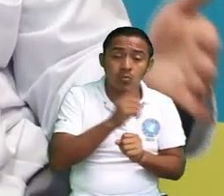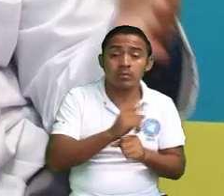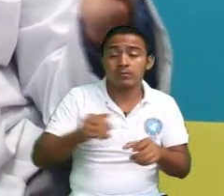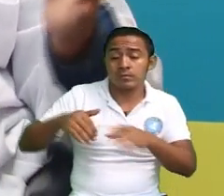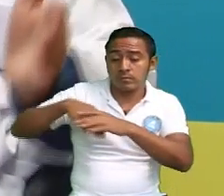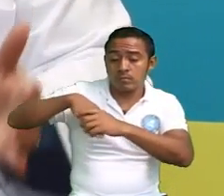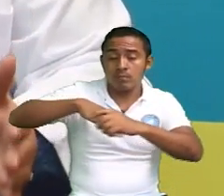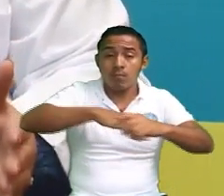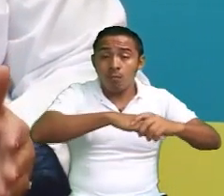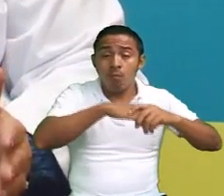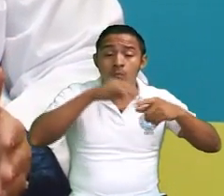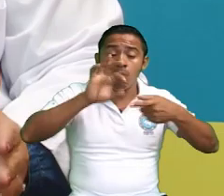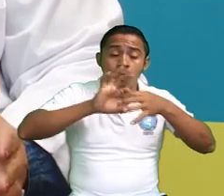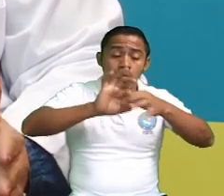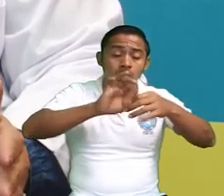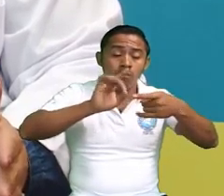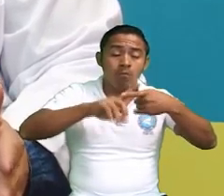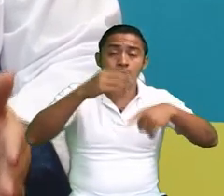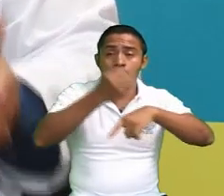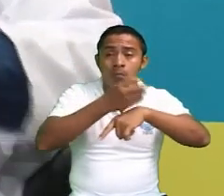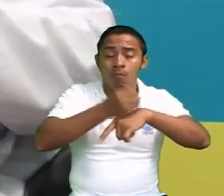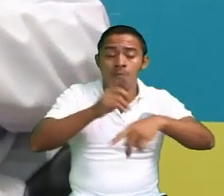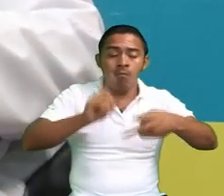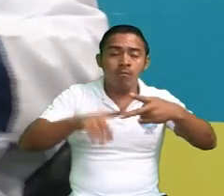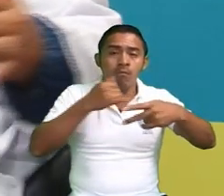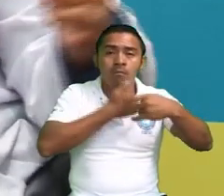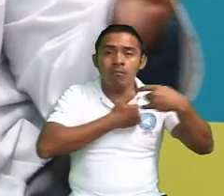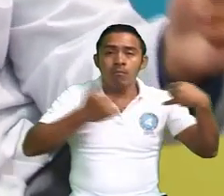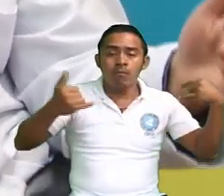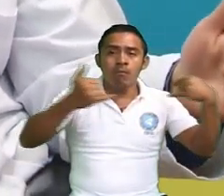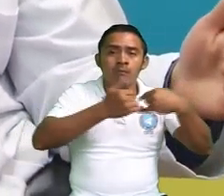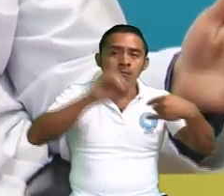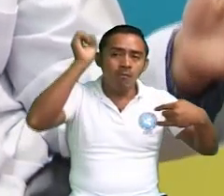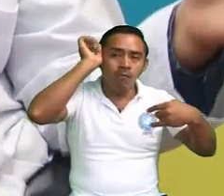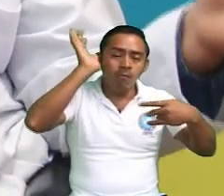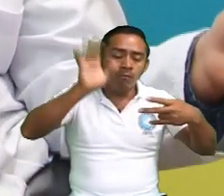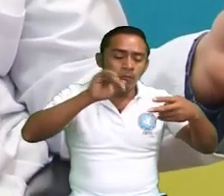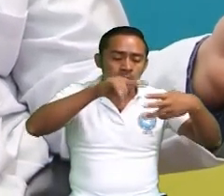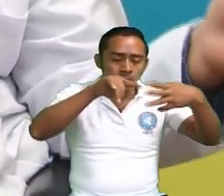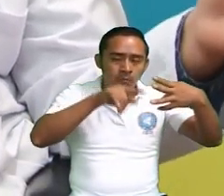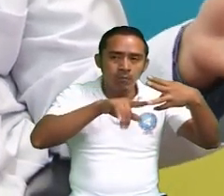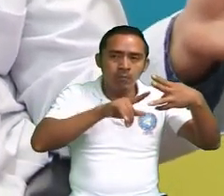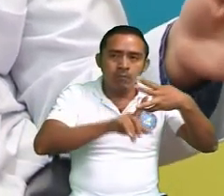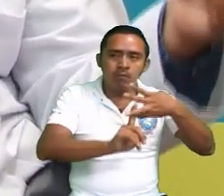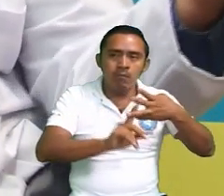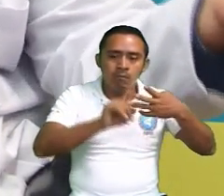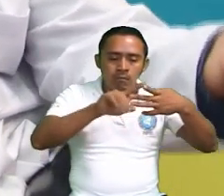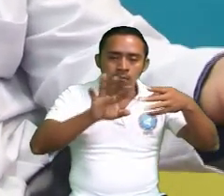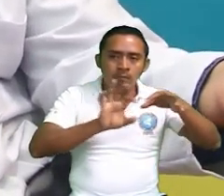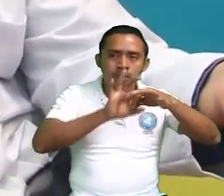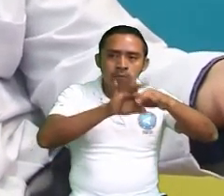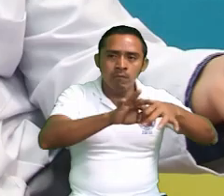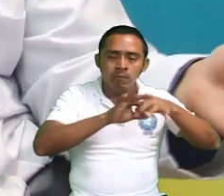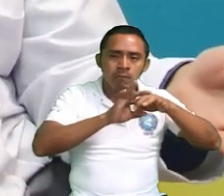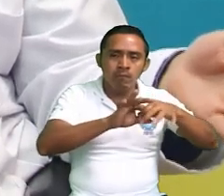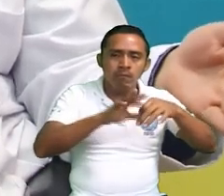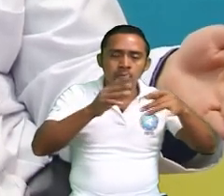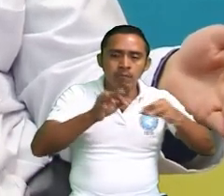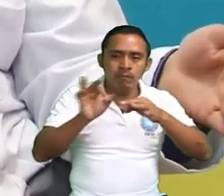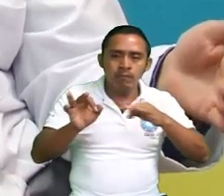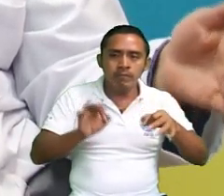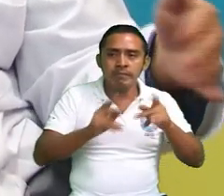de la alcaldía, estamos de la mano del Ministerio de Turismo, estamos todos de las manos, unos con otros, trabajando en pro del bienestar de la